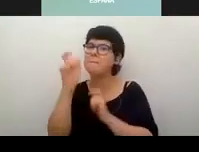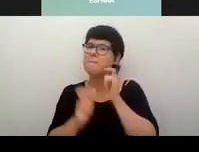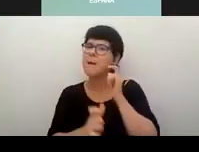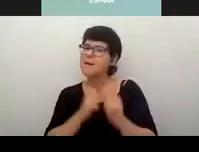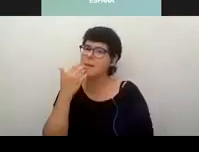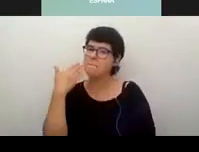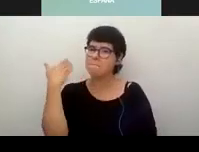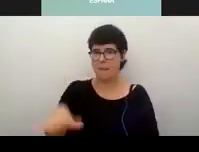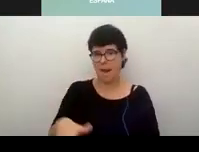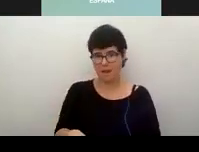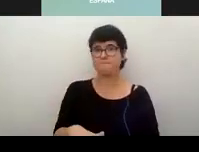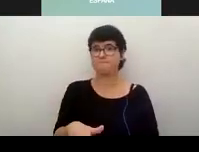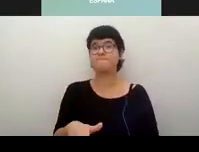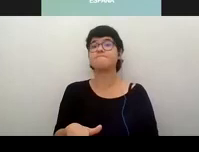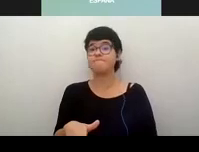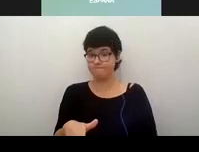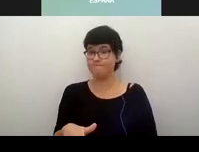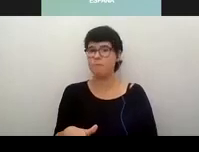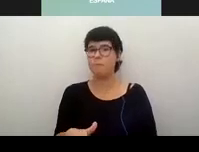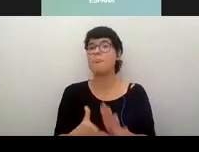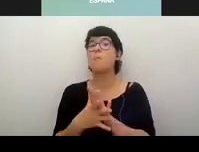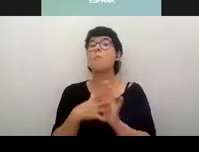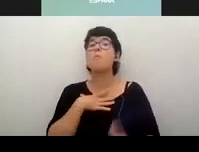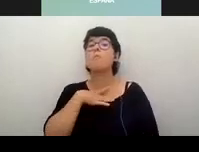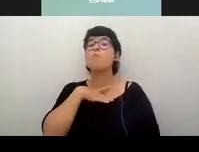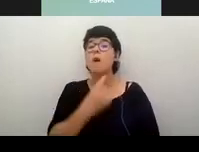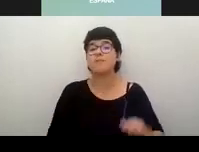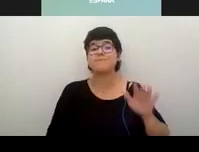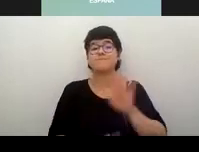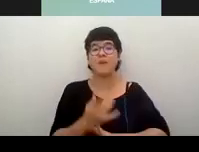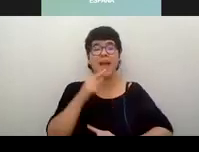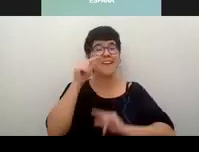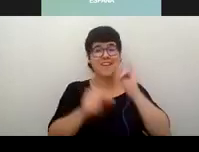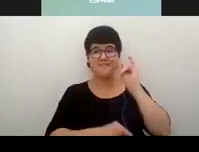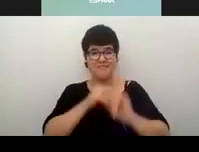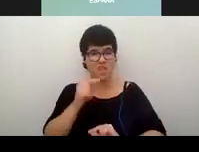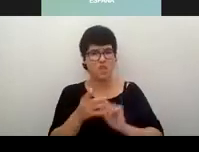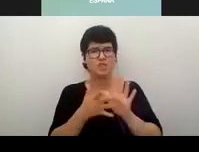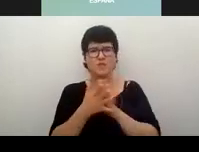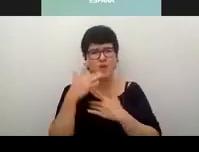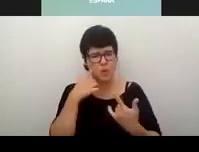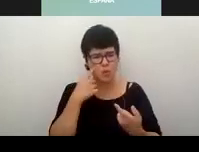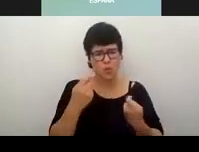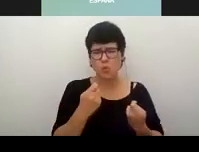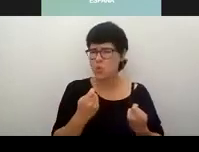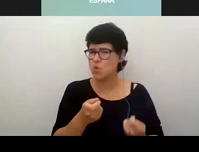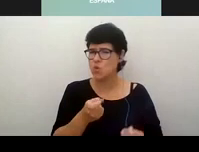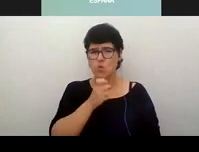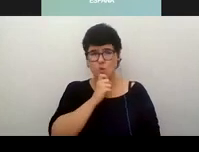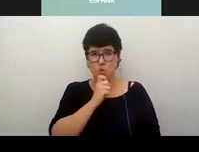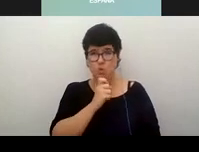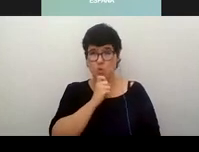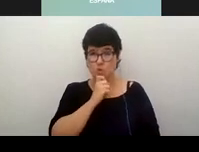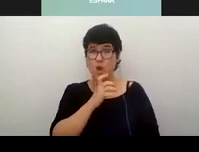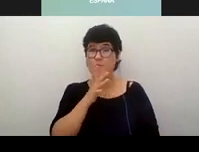puede producir una infección por Clostridium difficile que además es muy complicado de controlar, porque como hemos visto, el antibiótico de